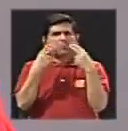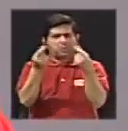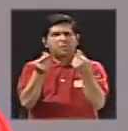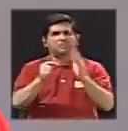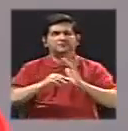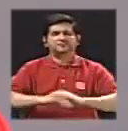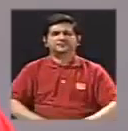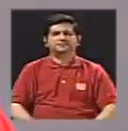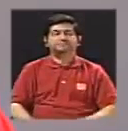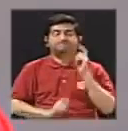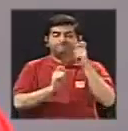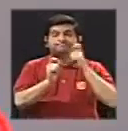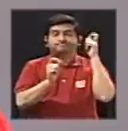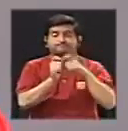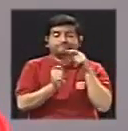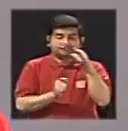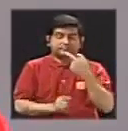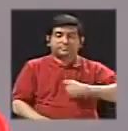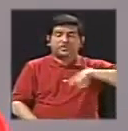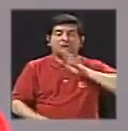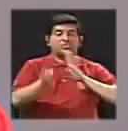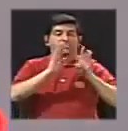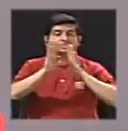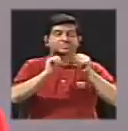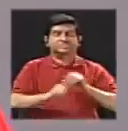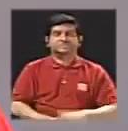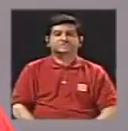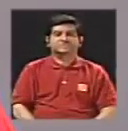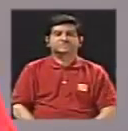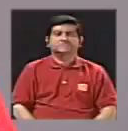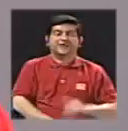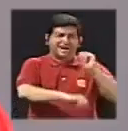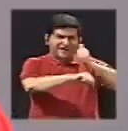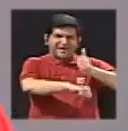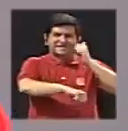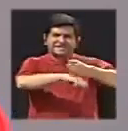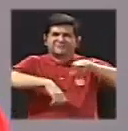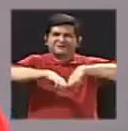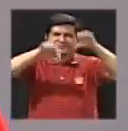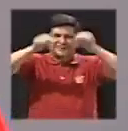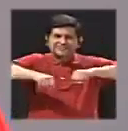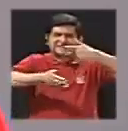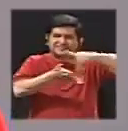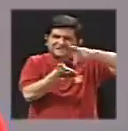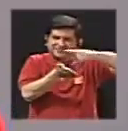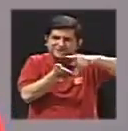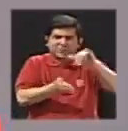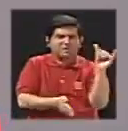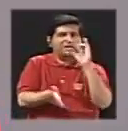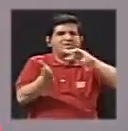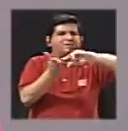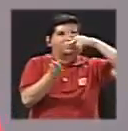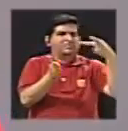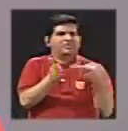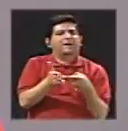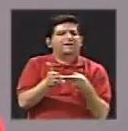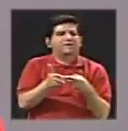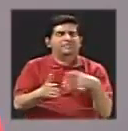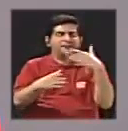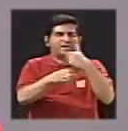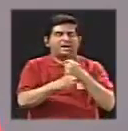rápido. Pues precisamente de eso es de lo que estamos hablando. Es que implementar sistemas de pago también significa